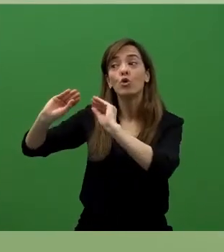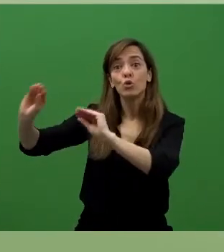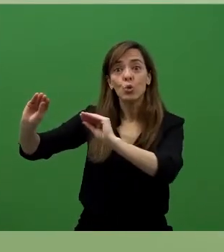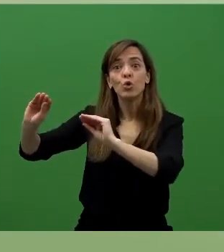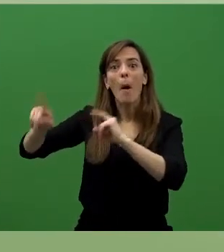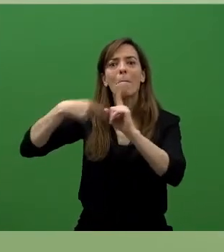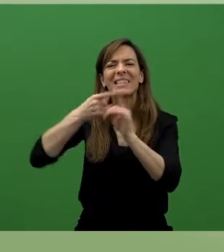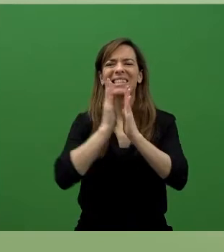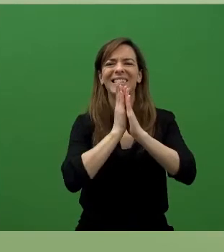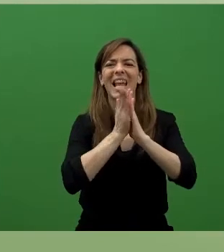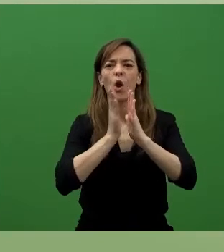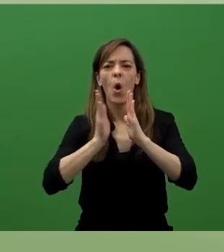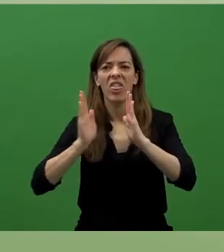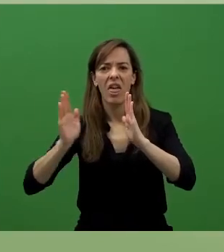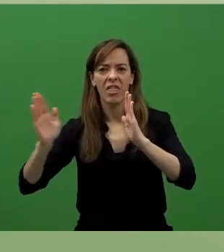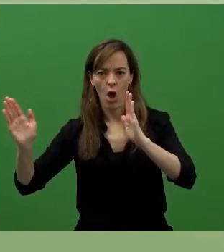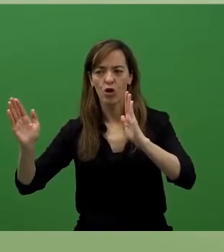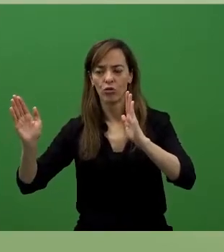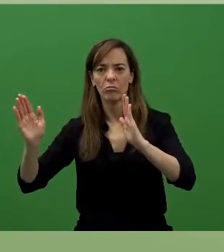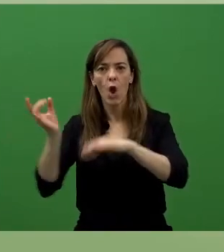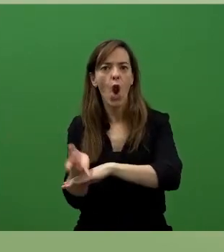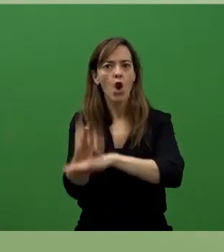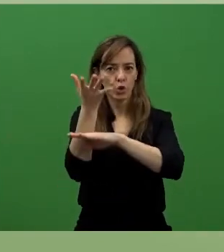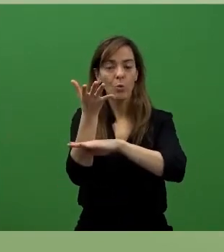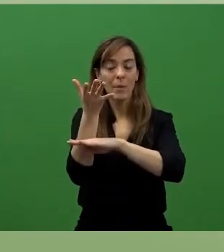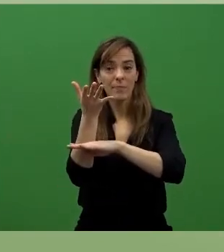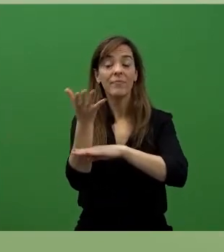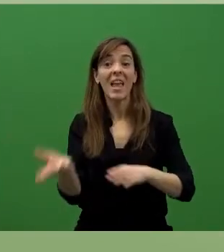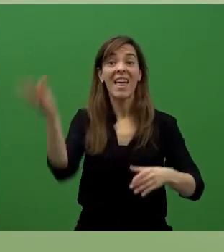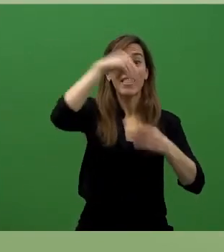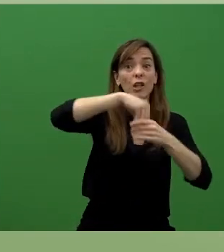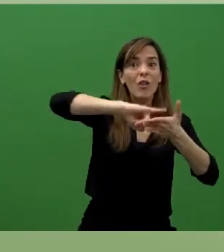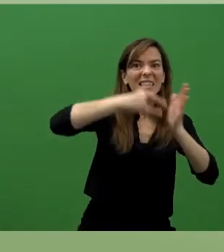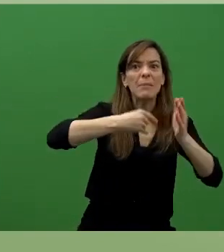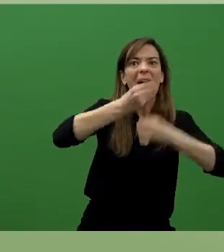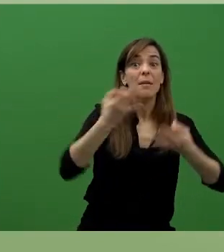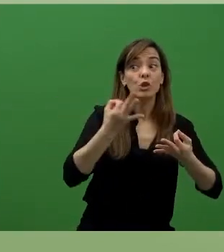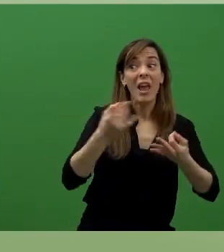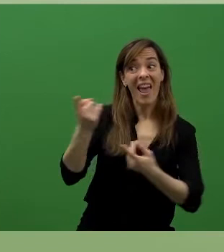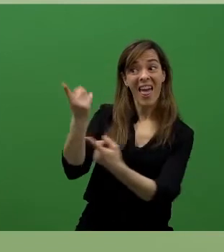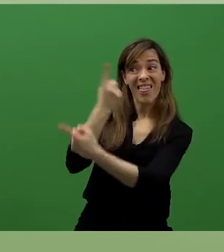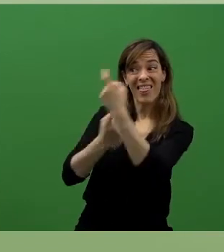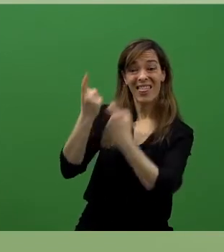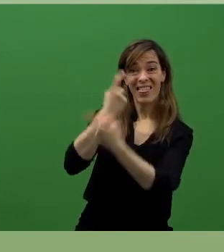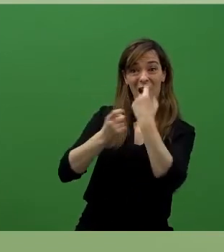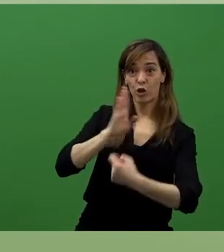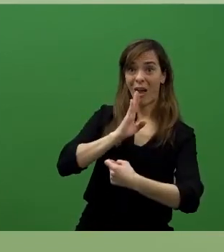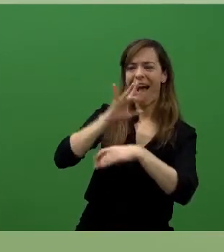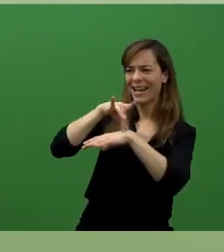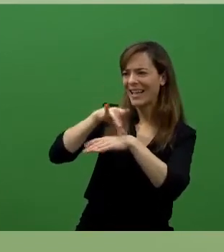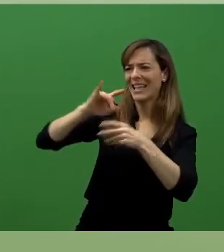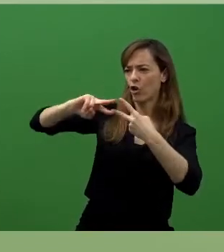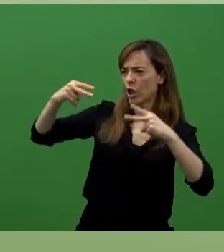la secuenciación del genoma. ¿Qué hacemos en el sistema? Integrar estos datos fenotípicos clínicos con los